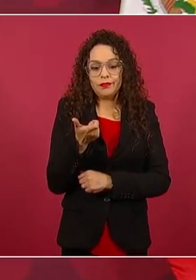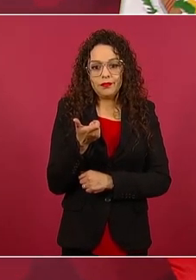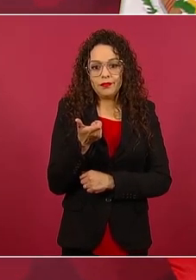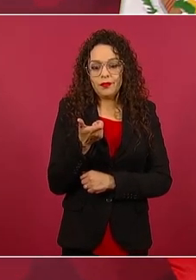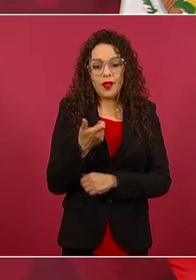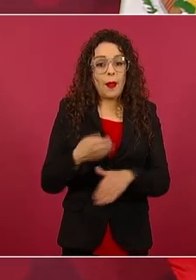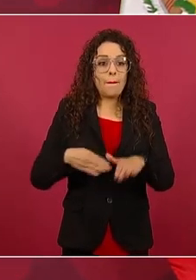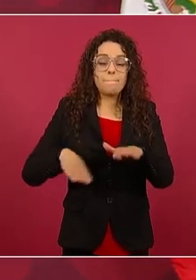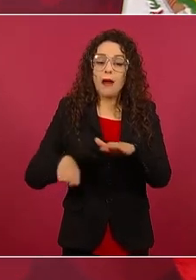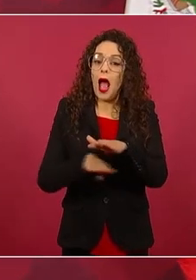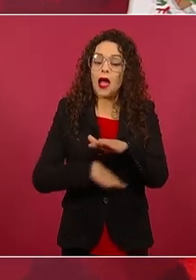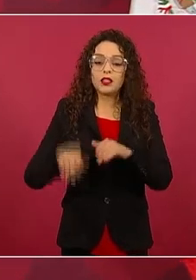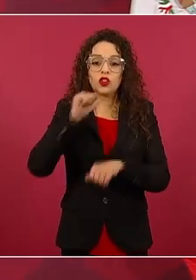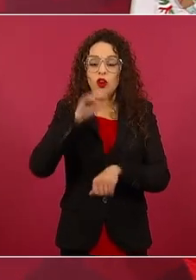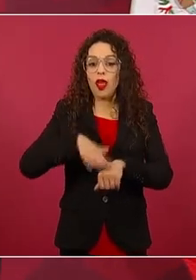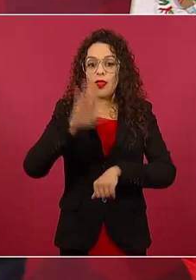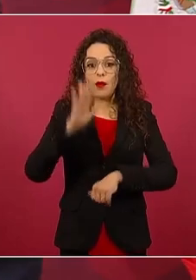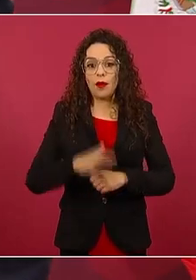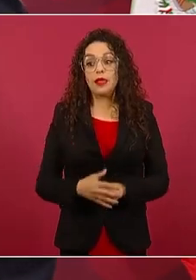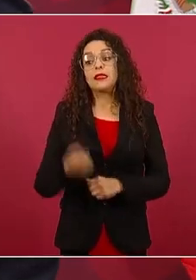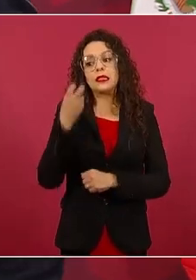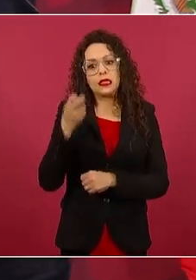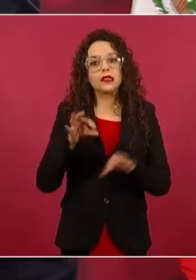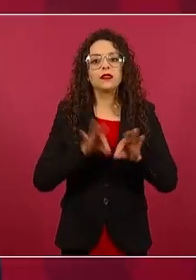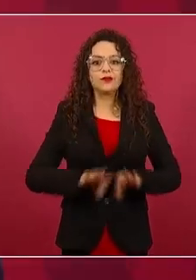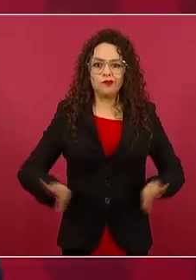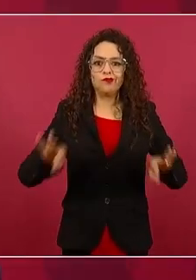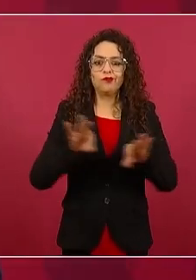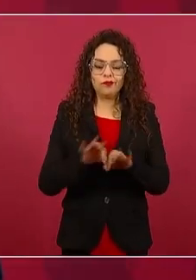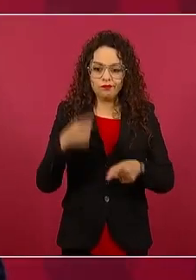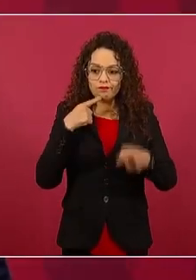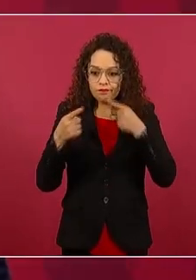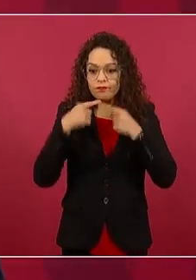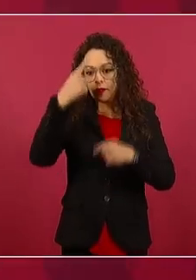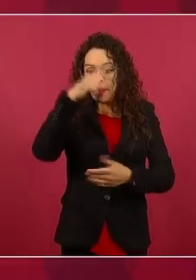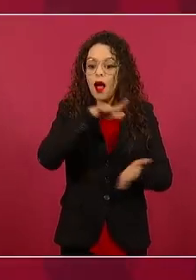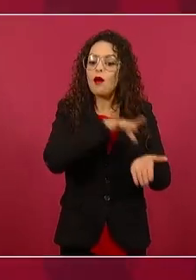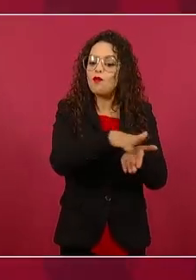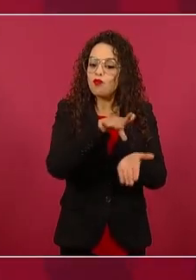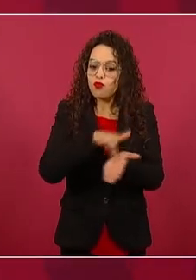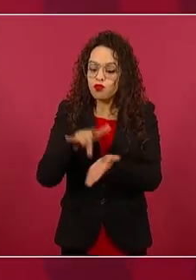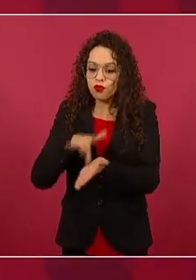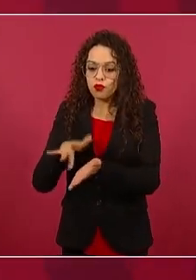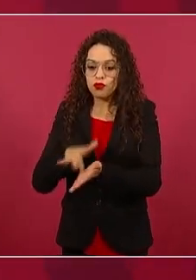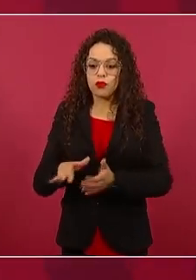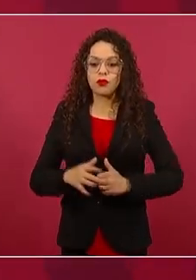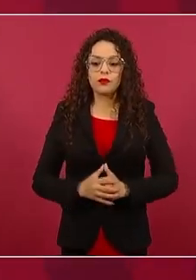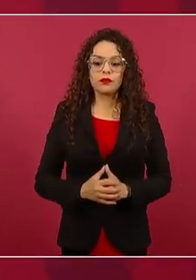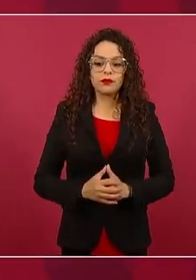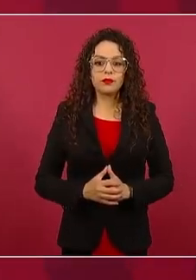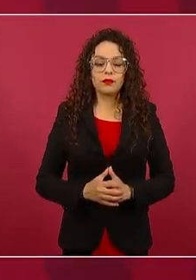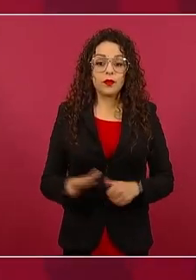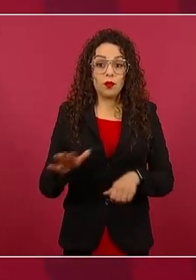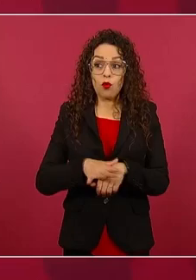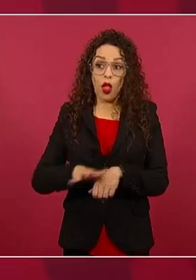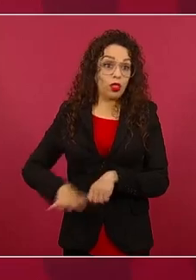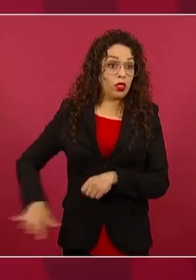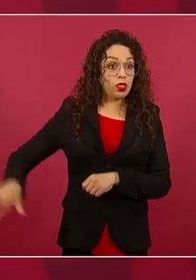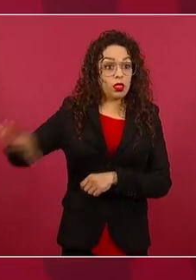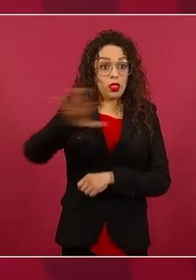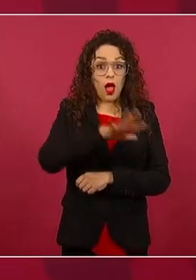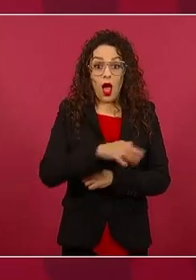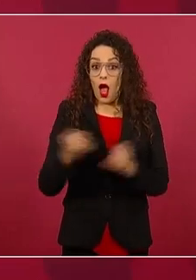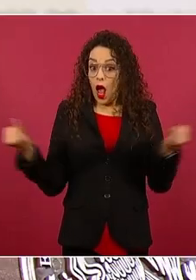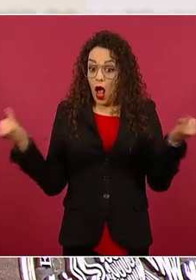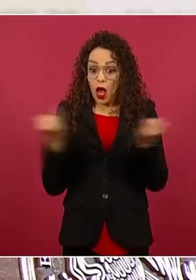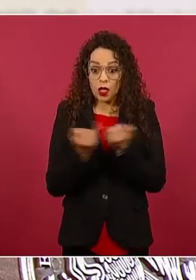elemental. Entonces vamos a trabajar en eso, porque no es el propósito generalizar. Yo